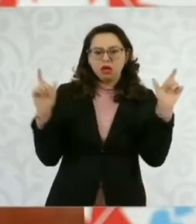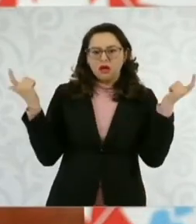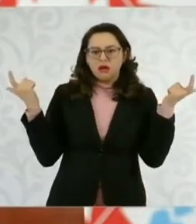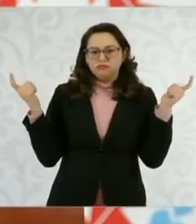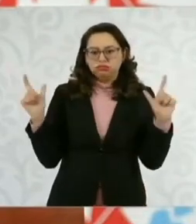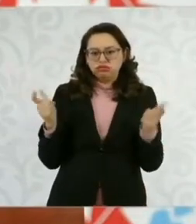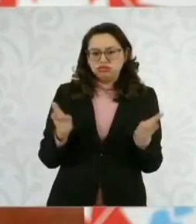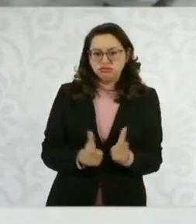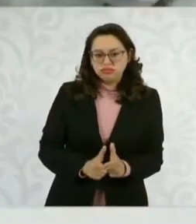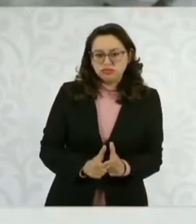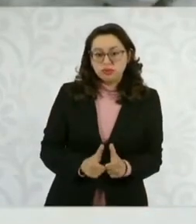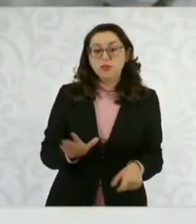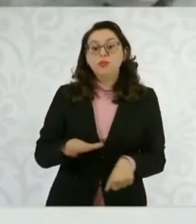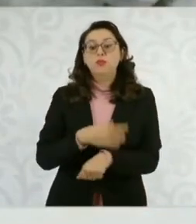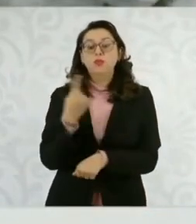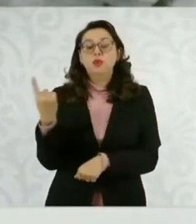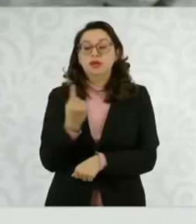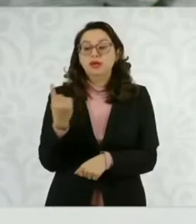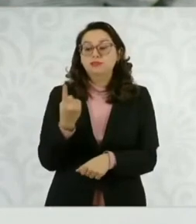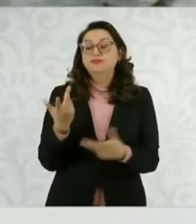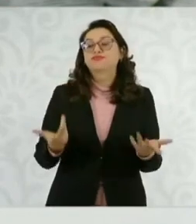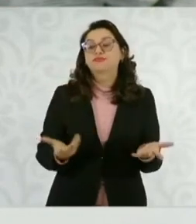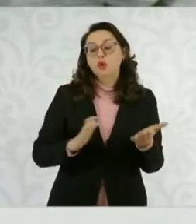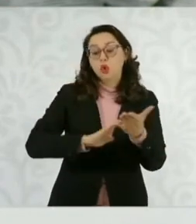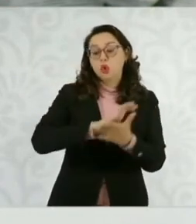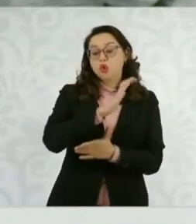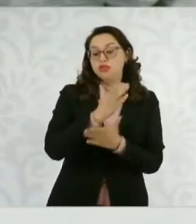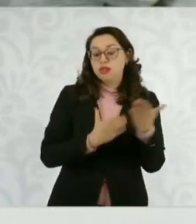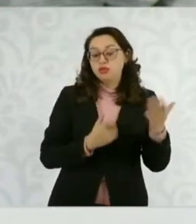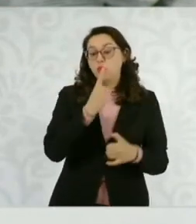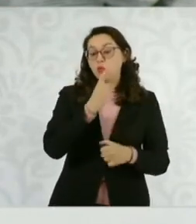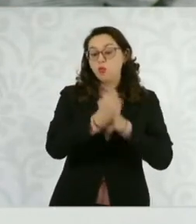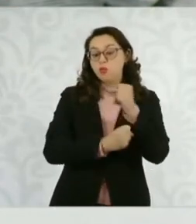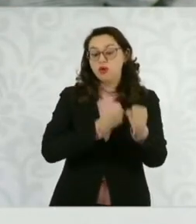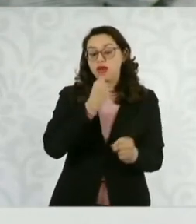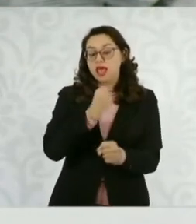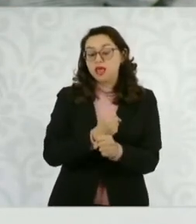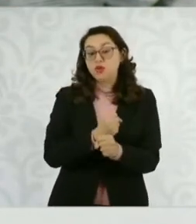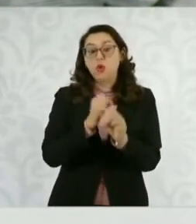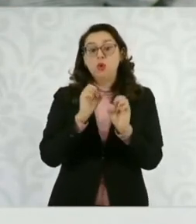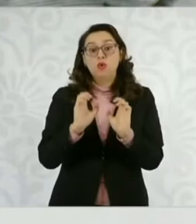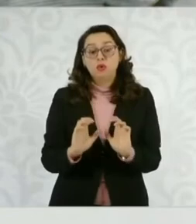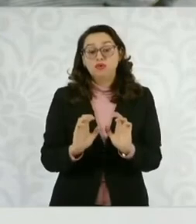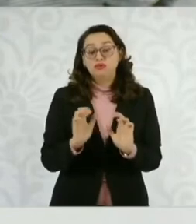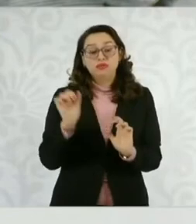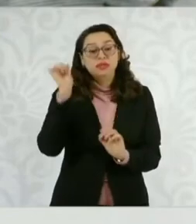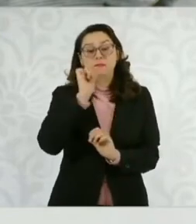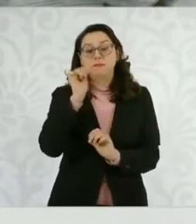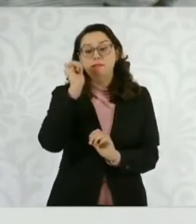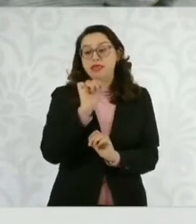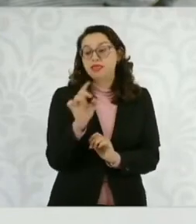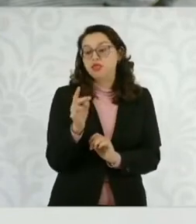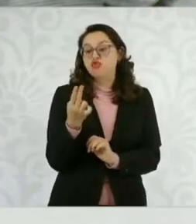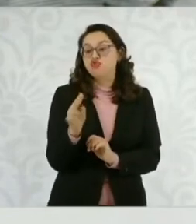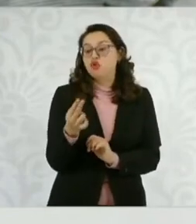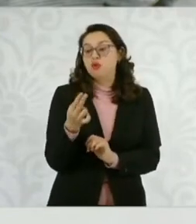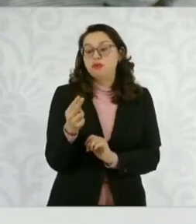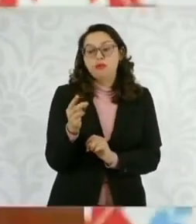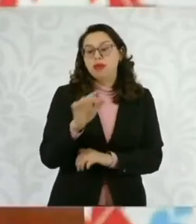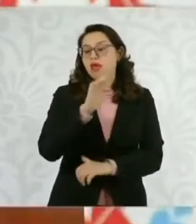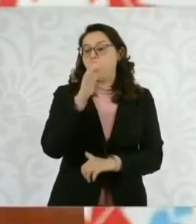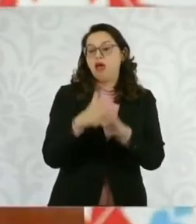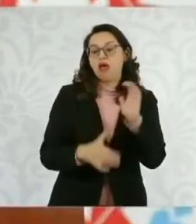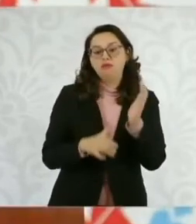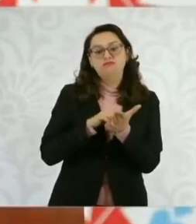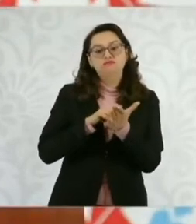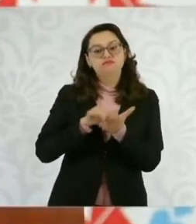Porque hay muchos contratos que son anuales y se terminan poco antes, o trimestrales, para